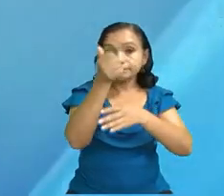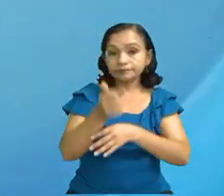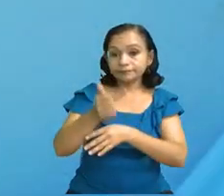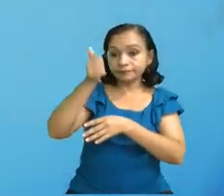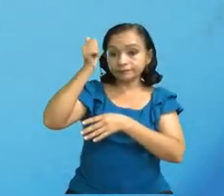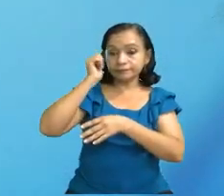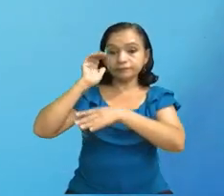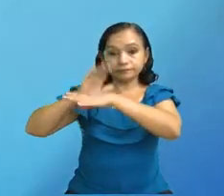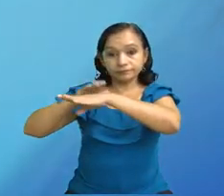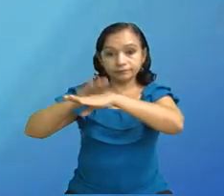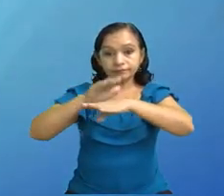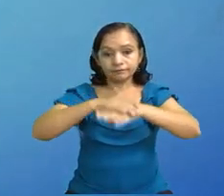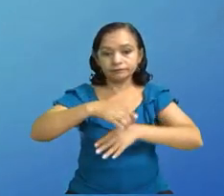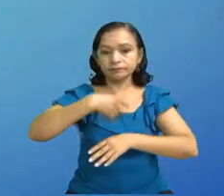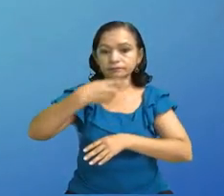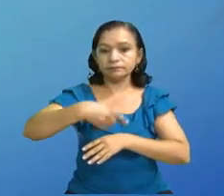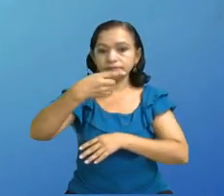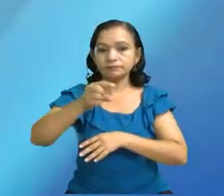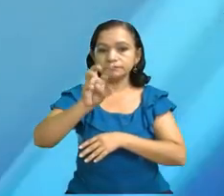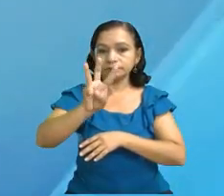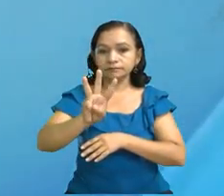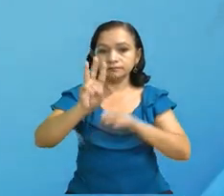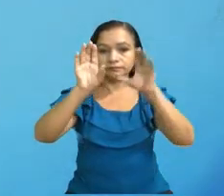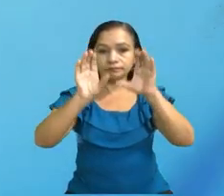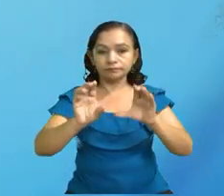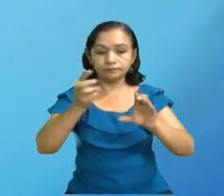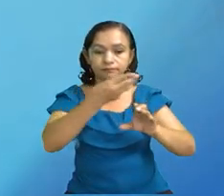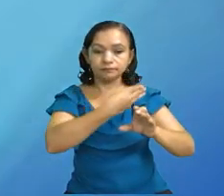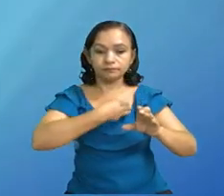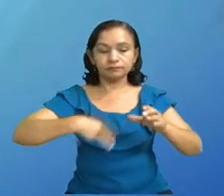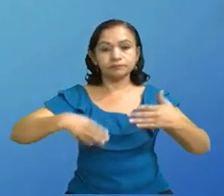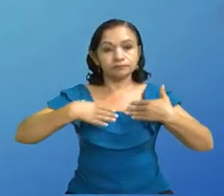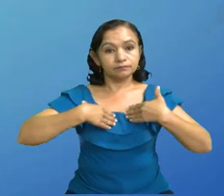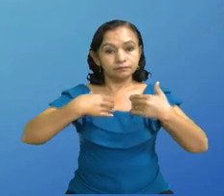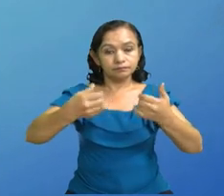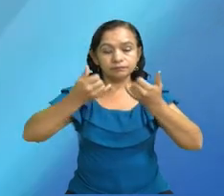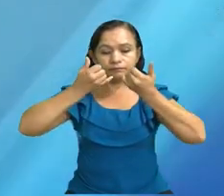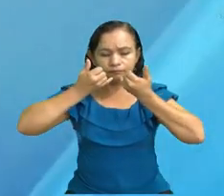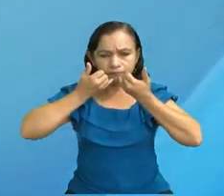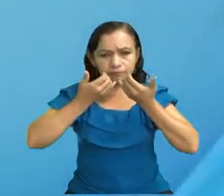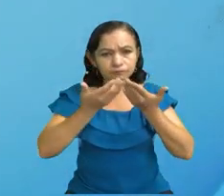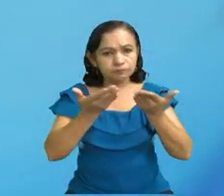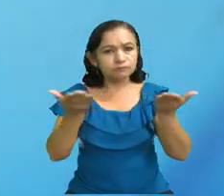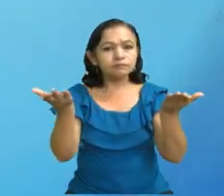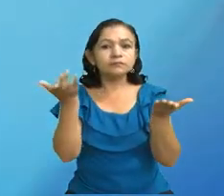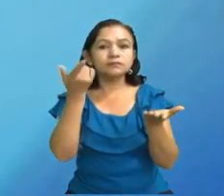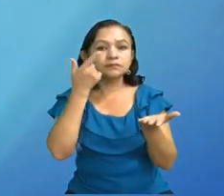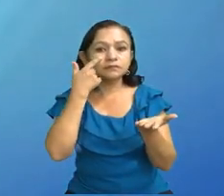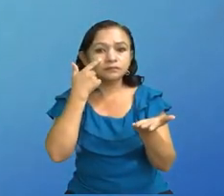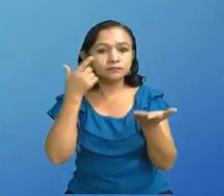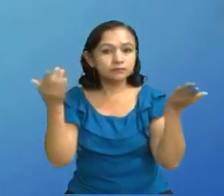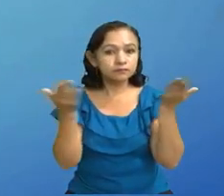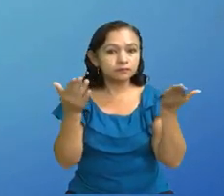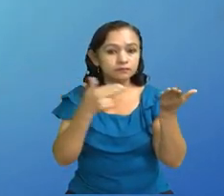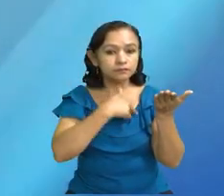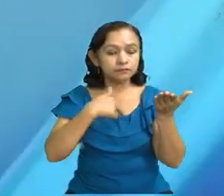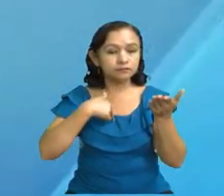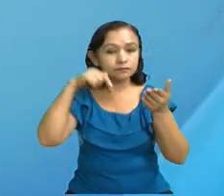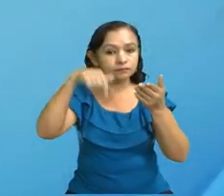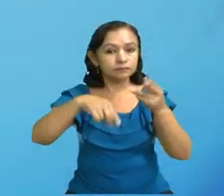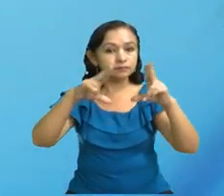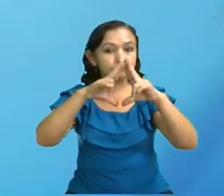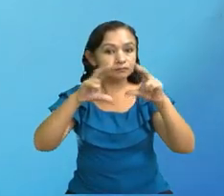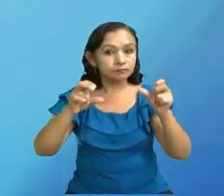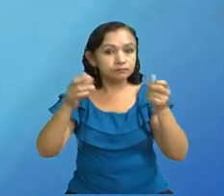como decíamos, todos los días a las 3 de la tarde el MinSA va a estar informando de lo que hacemos en Nicaragua y lo que